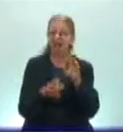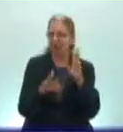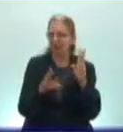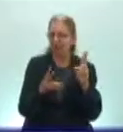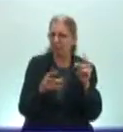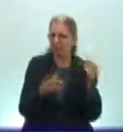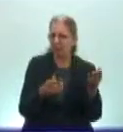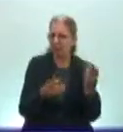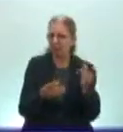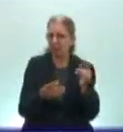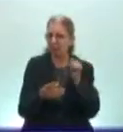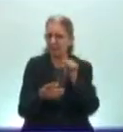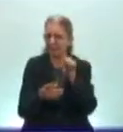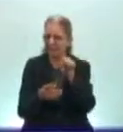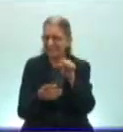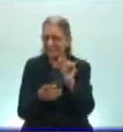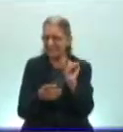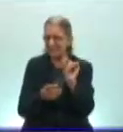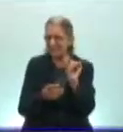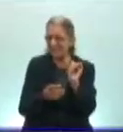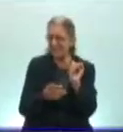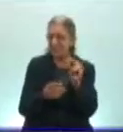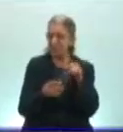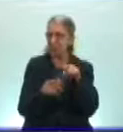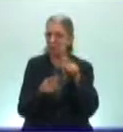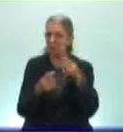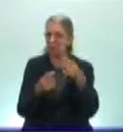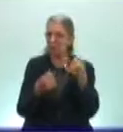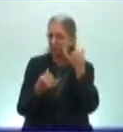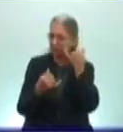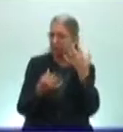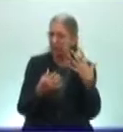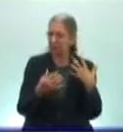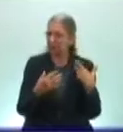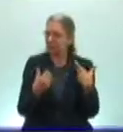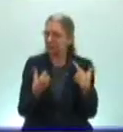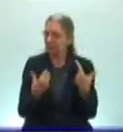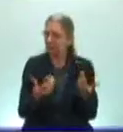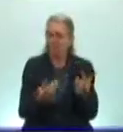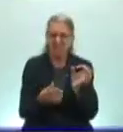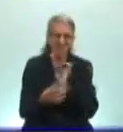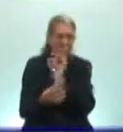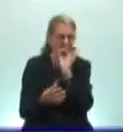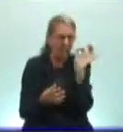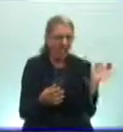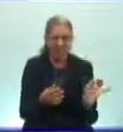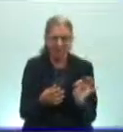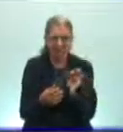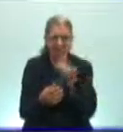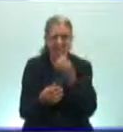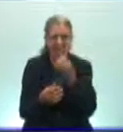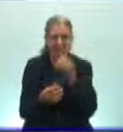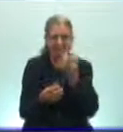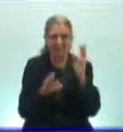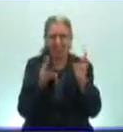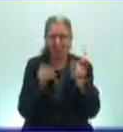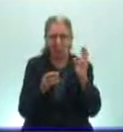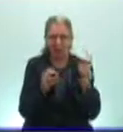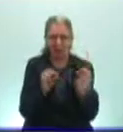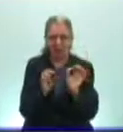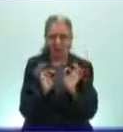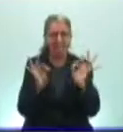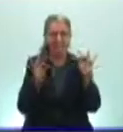pi está en ese poquito más. Nadie lo ha podido calcular con perfecta exactitud. Hace más